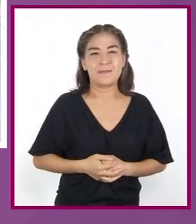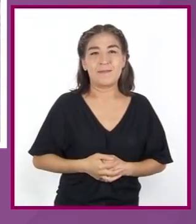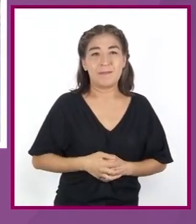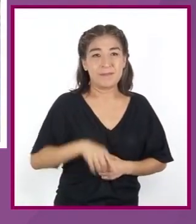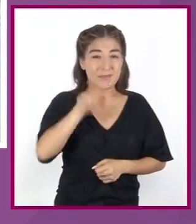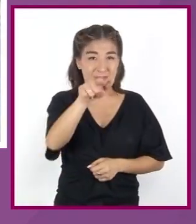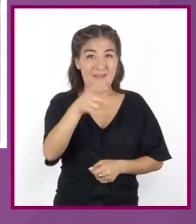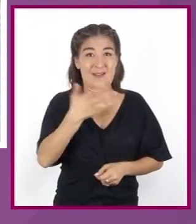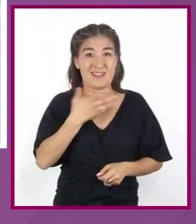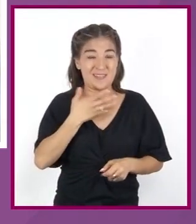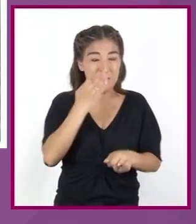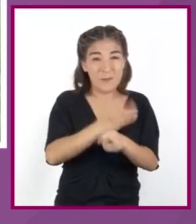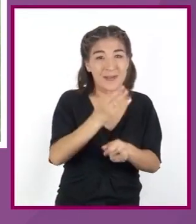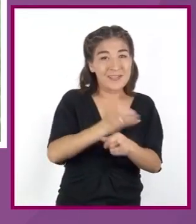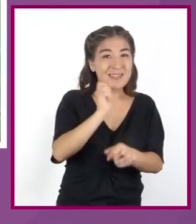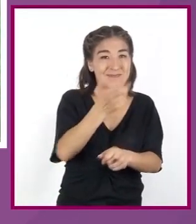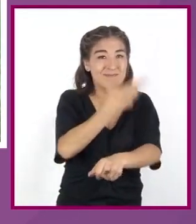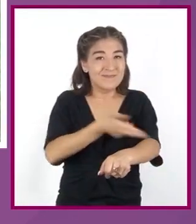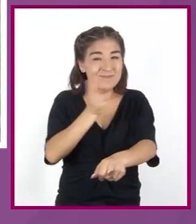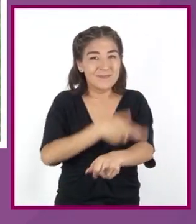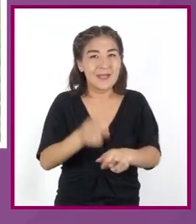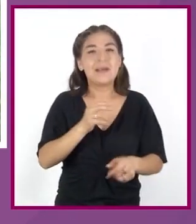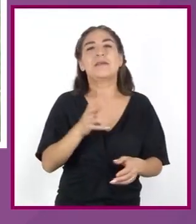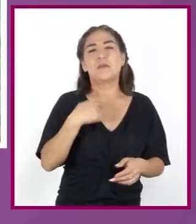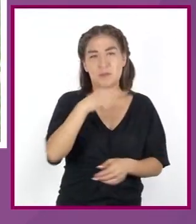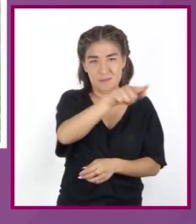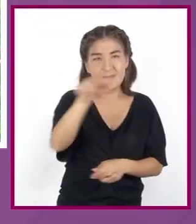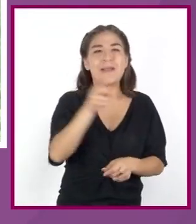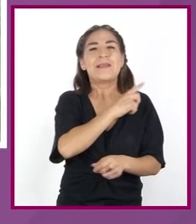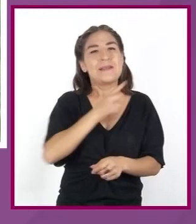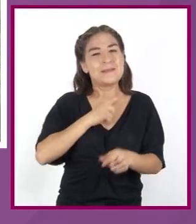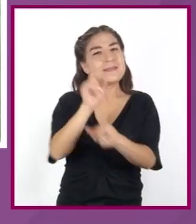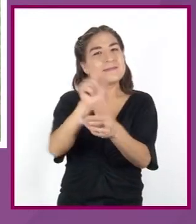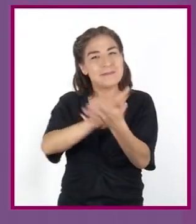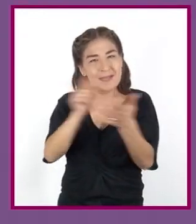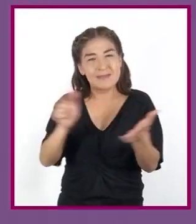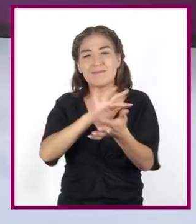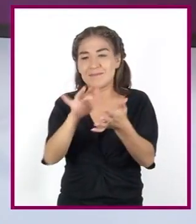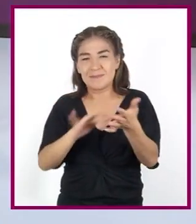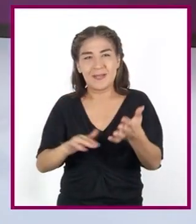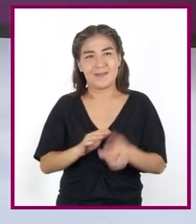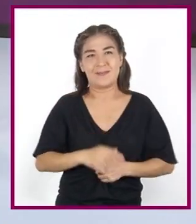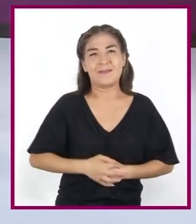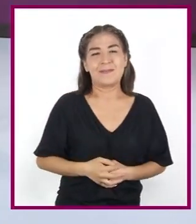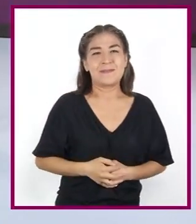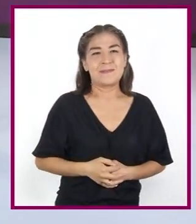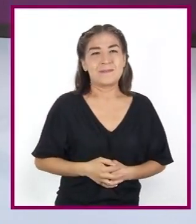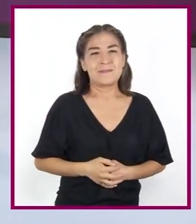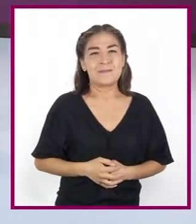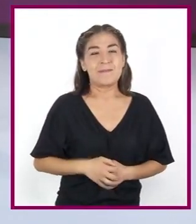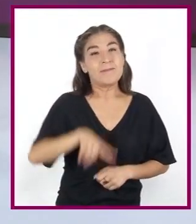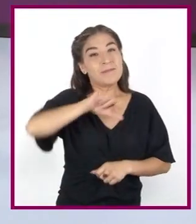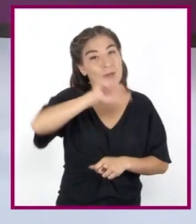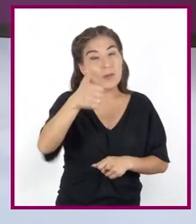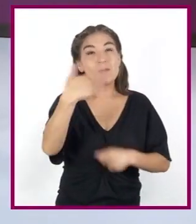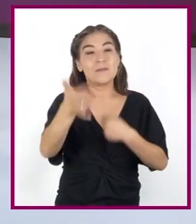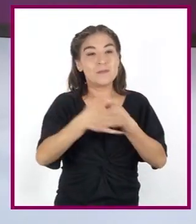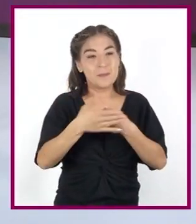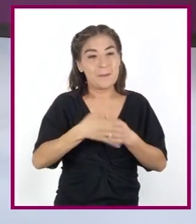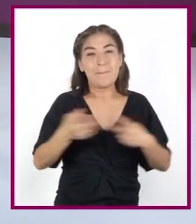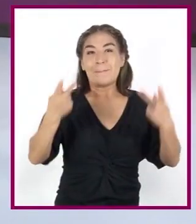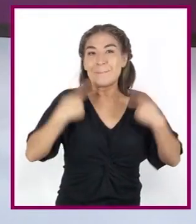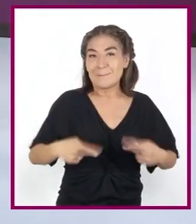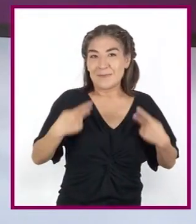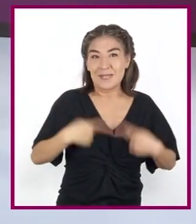¿Tienen algún trámite en puerta? Los reto a leer algún documento legal. ¡Adiós! La próxima vez que alguna